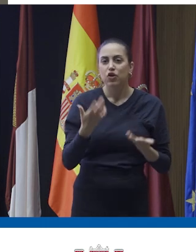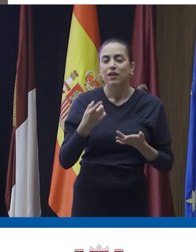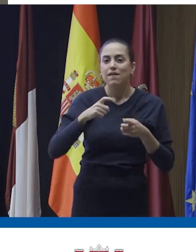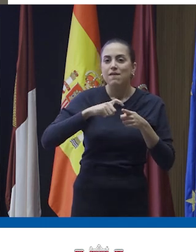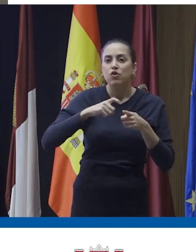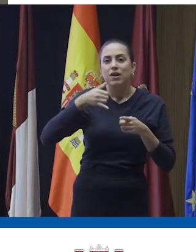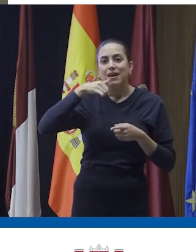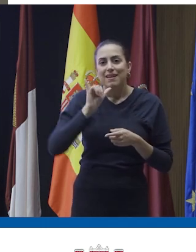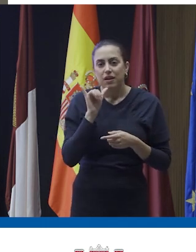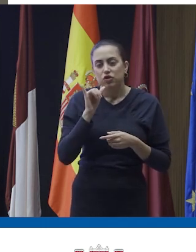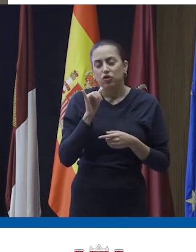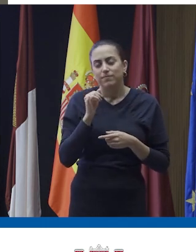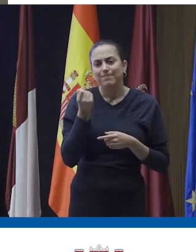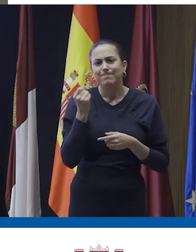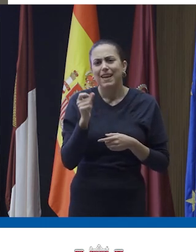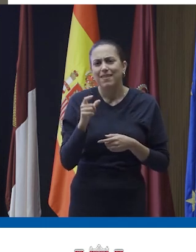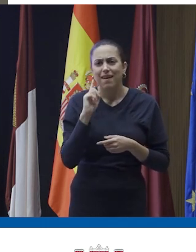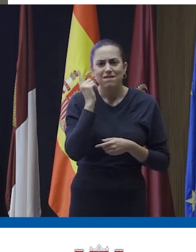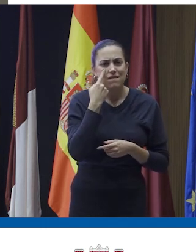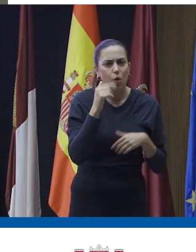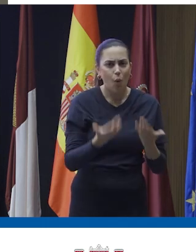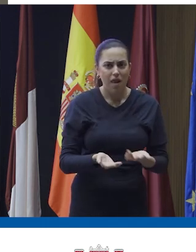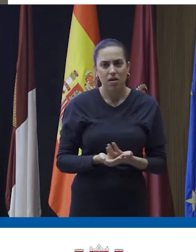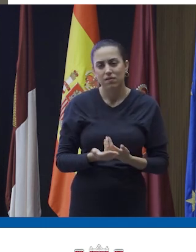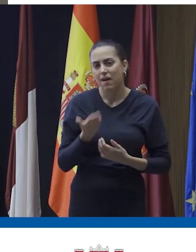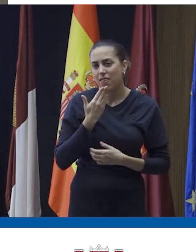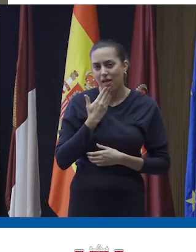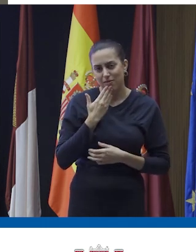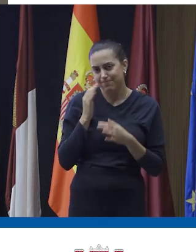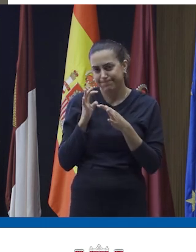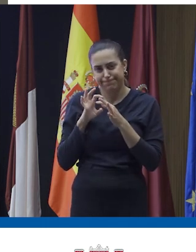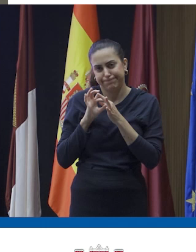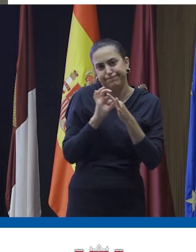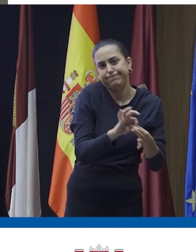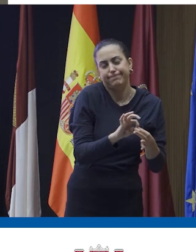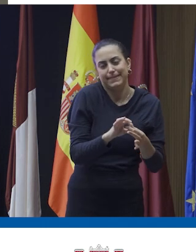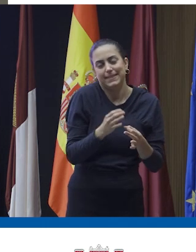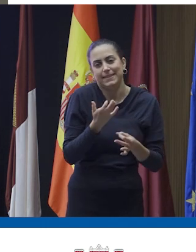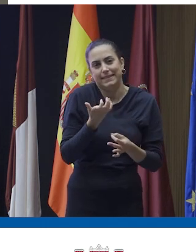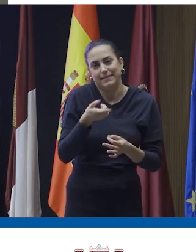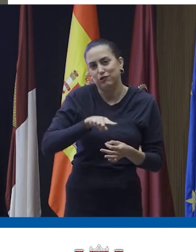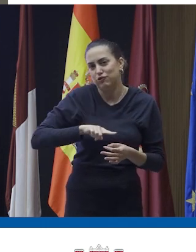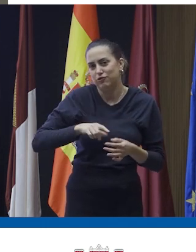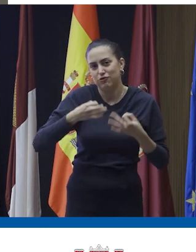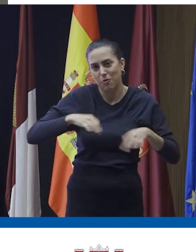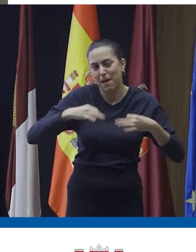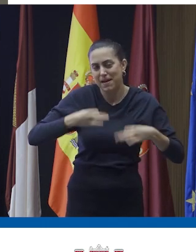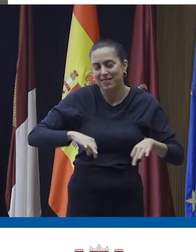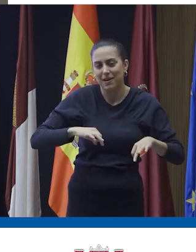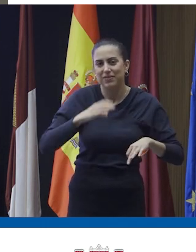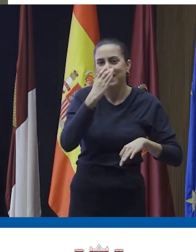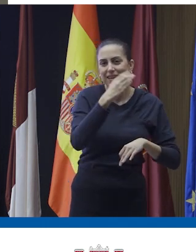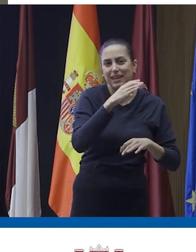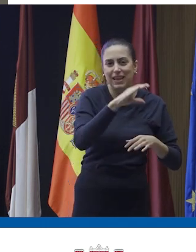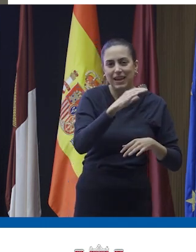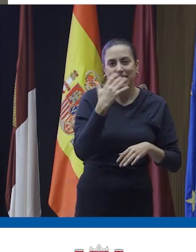que tenemos más frecuentes? Pues el principal es la edad. Como ya he comentado, el propio envejecimiento del cristalino pues es el